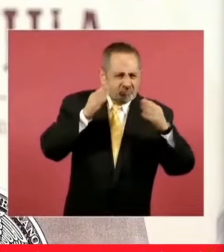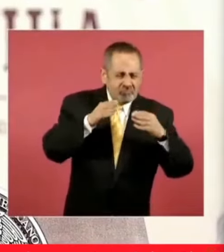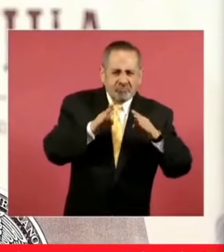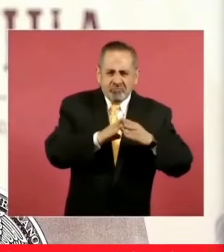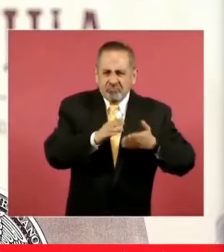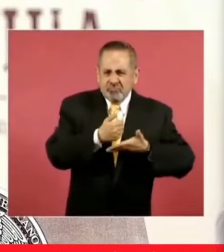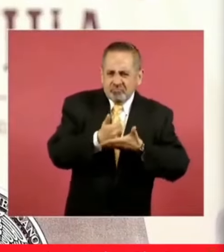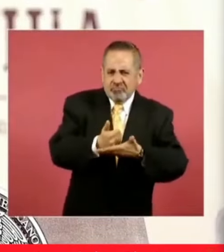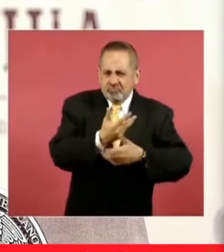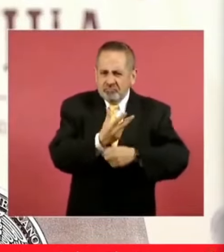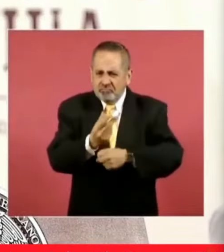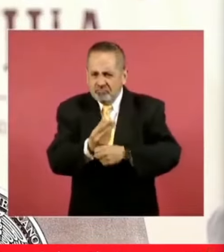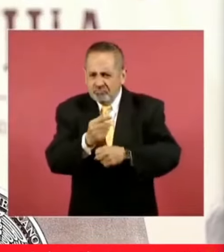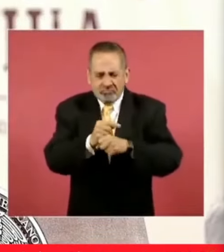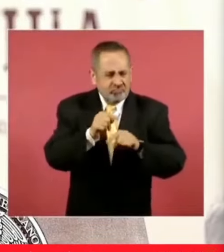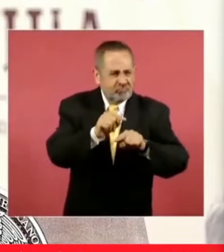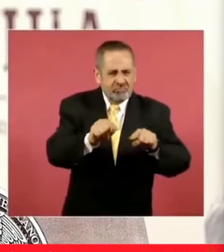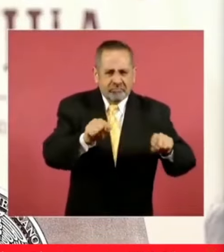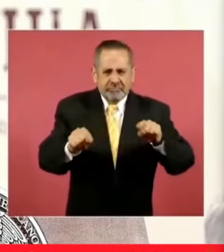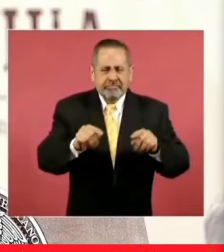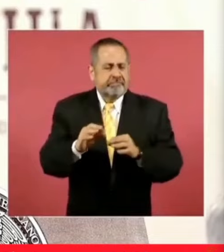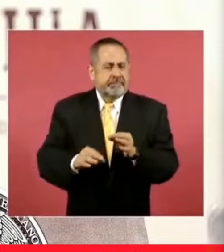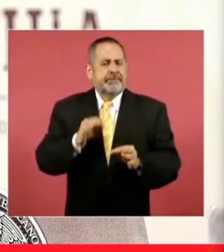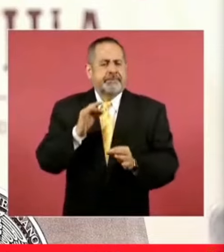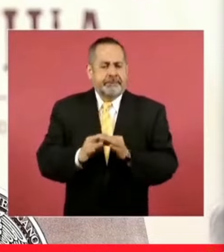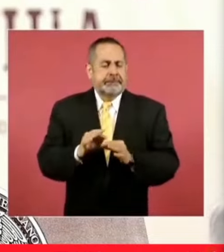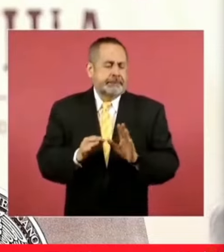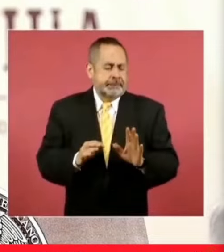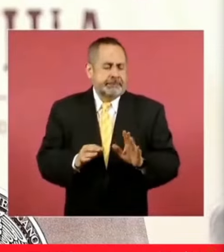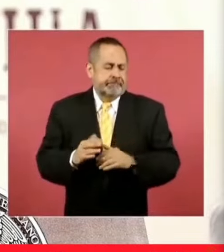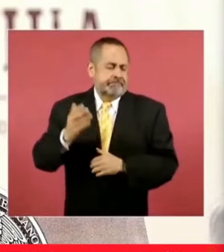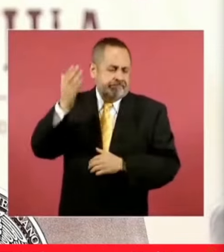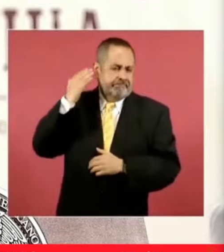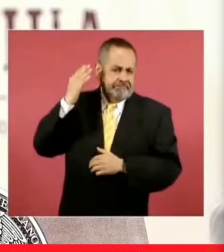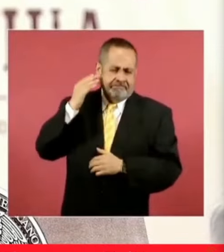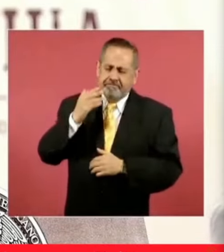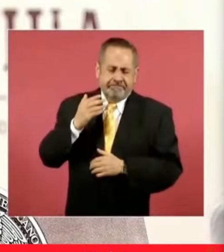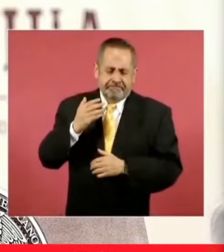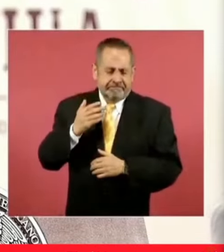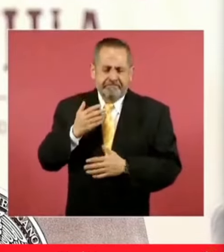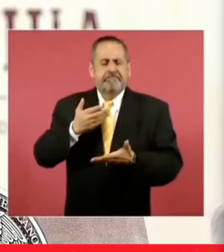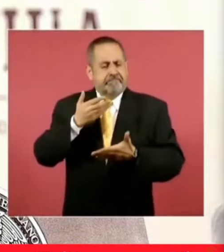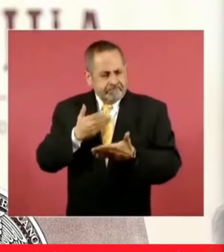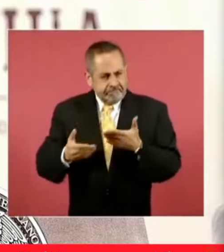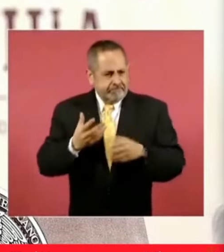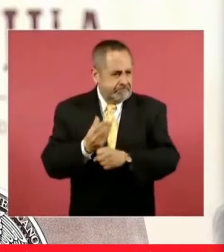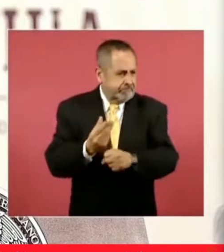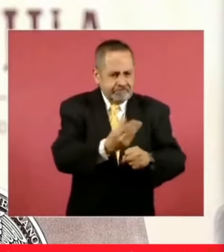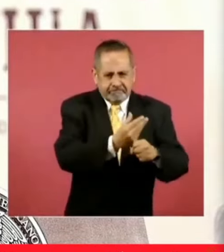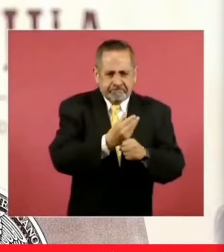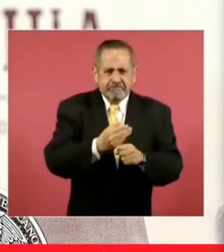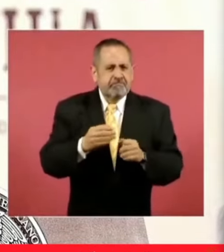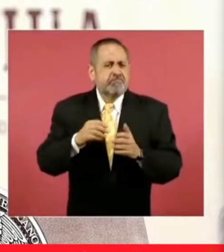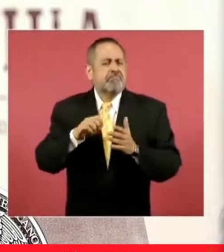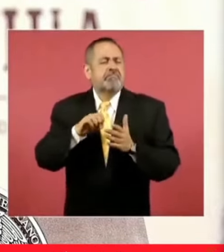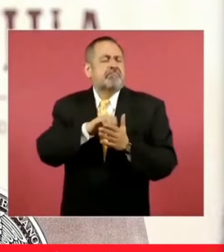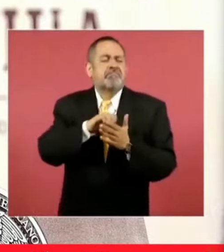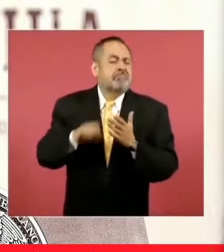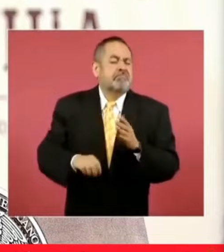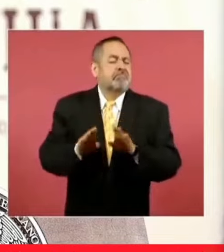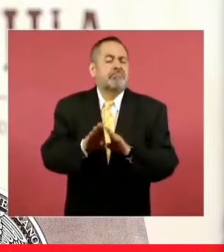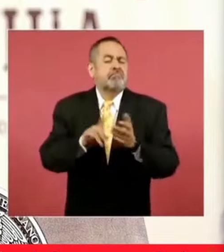que ya se habían presentado en el pasado. Y claro, ejemplo de esto es